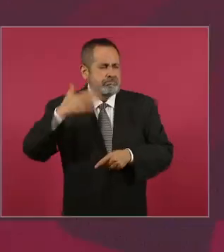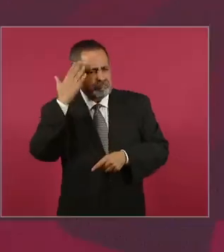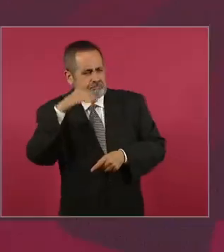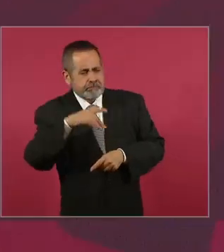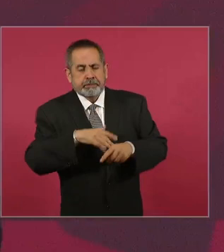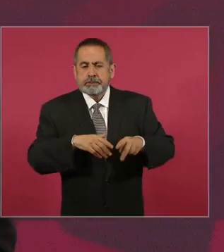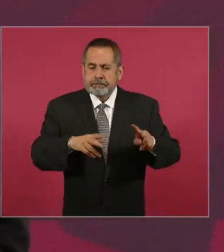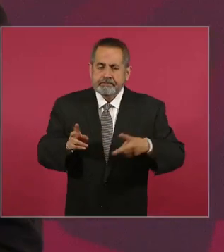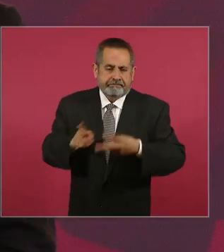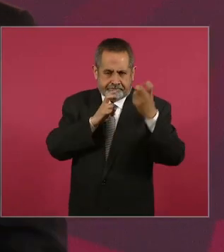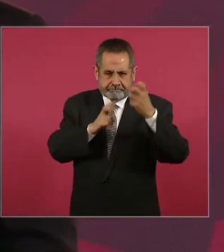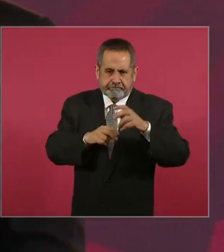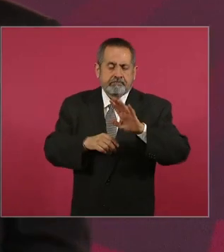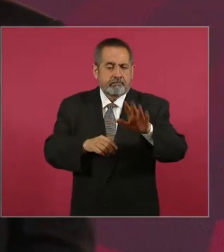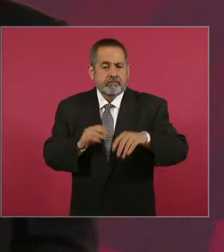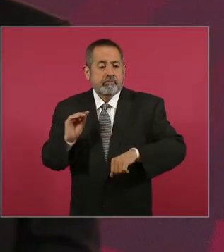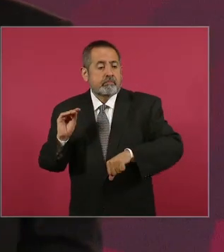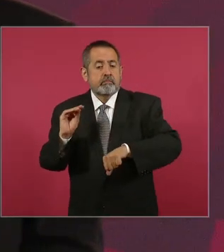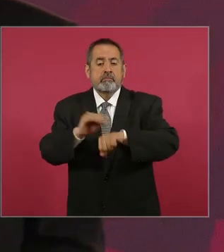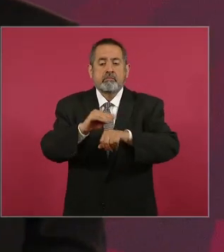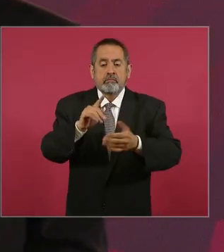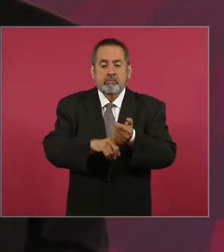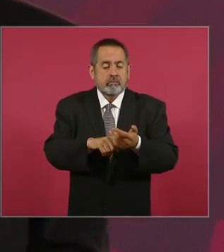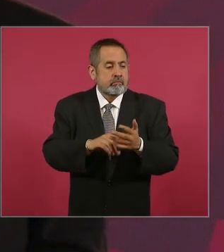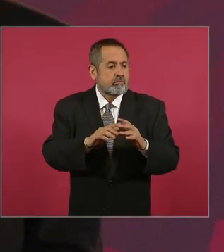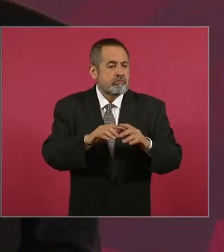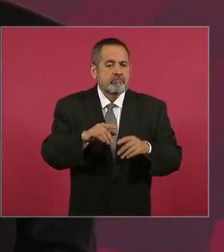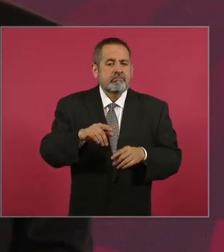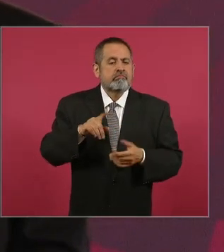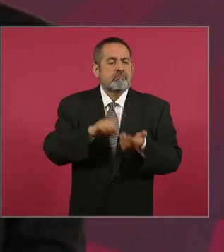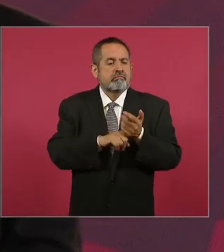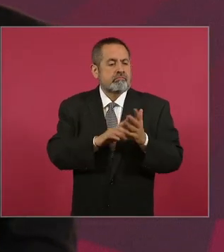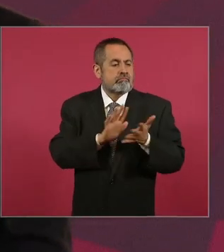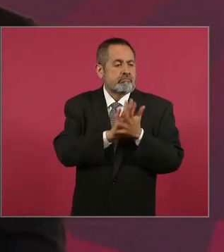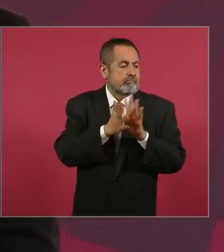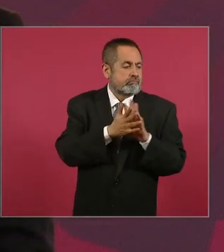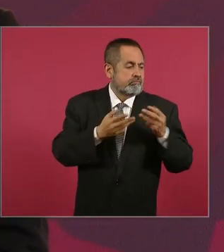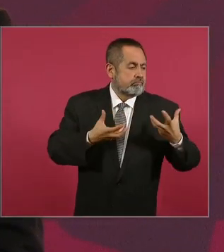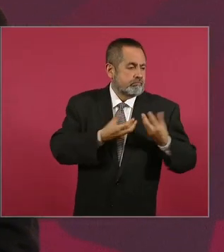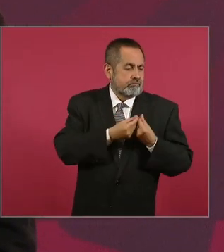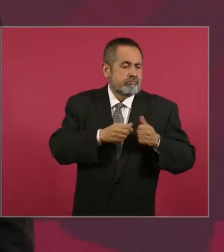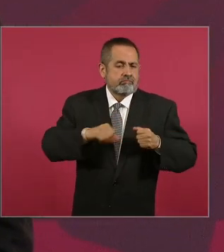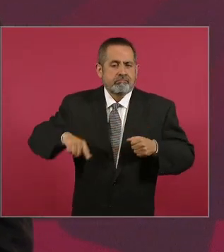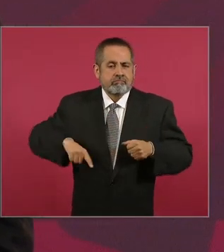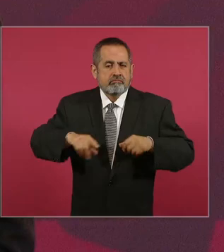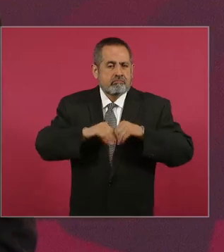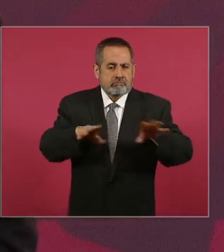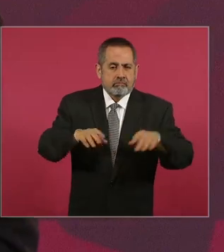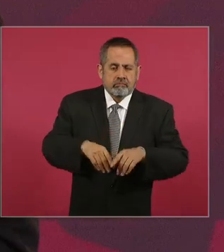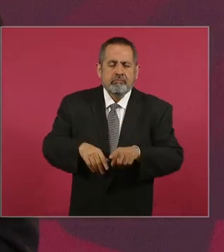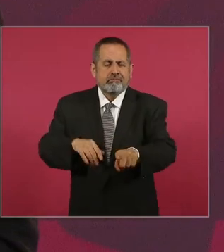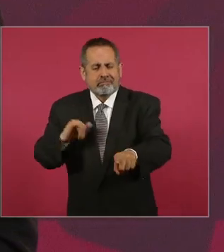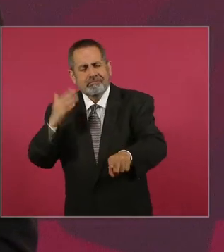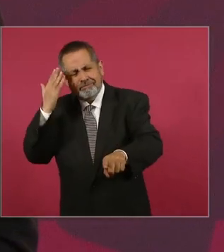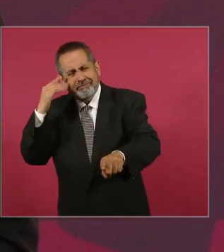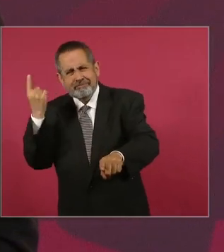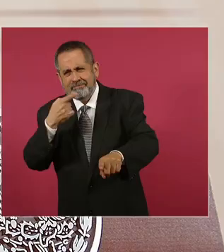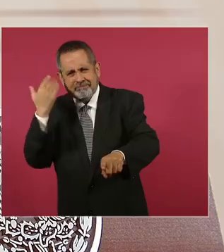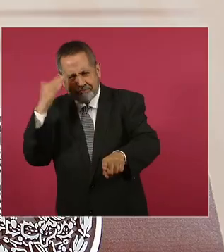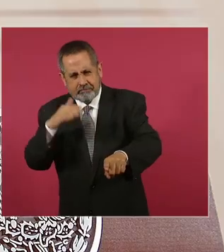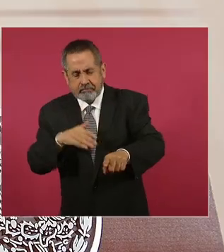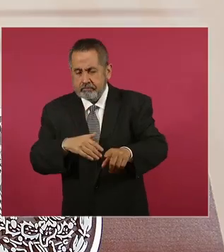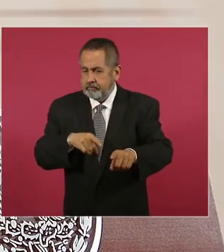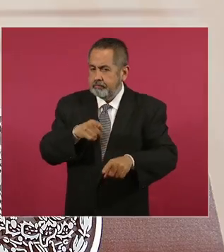Se estableció un narcoestado. También es del dominio público, presidente. Sí, entonces es